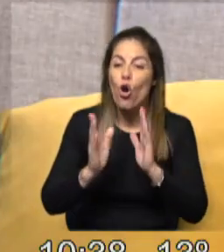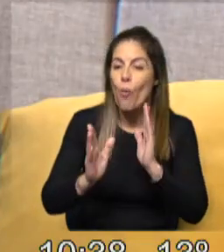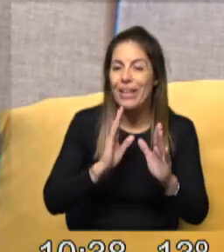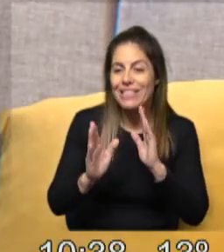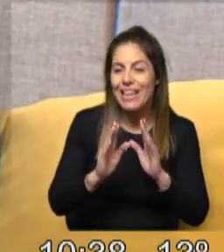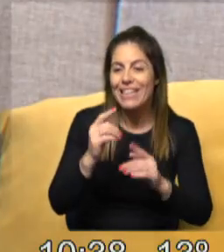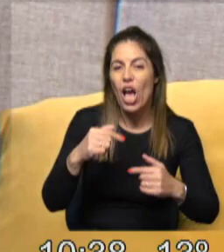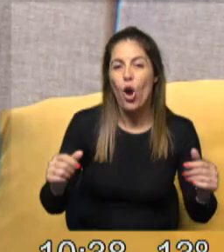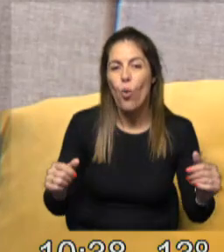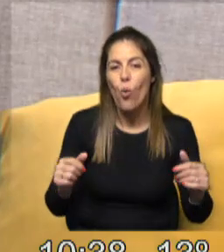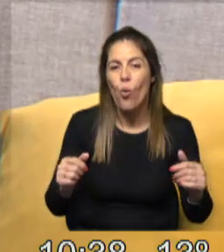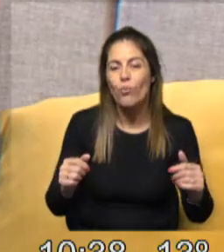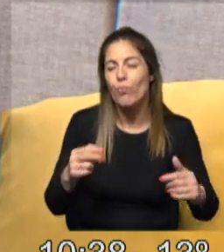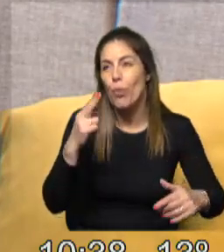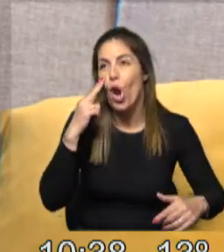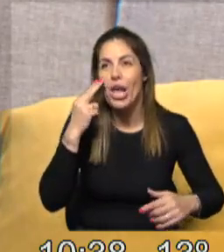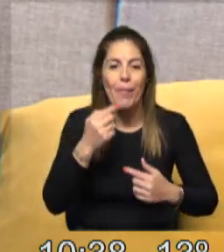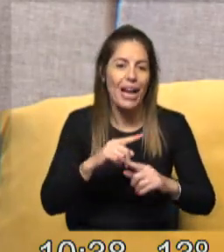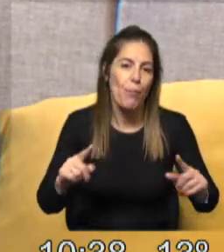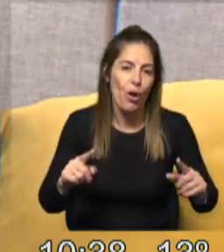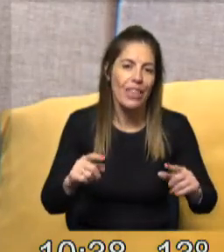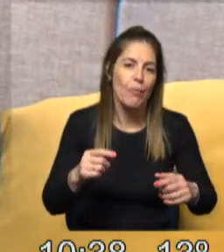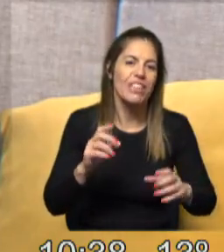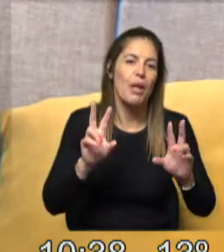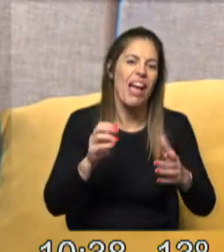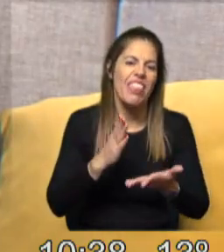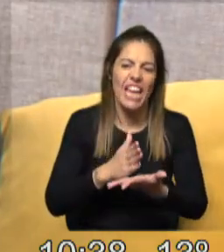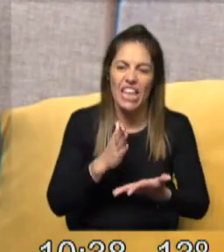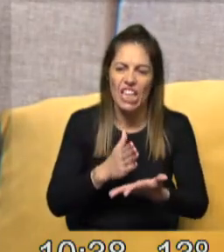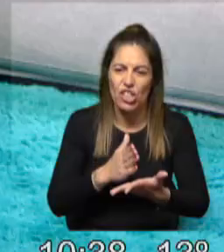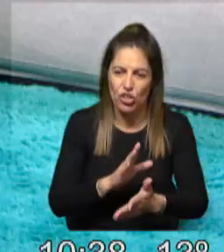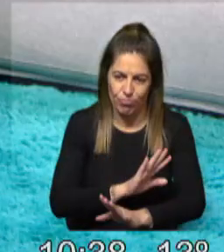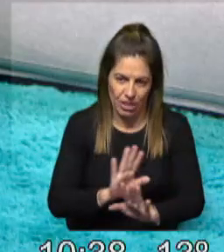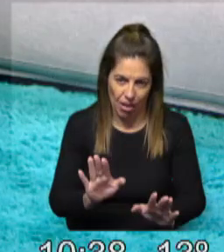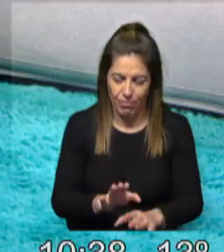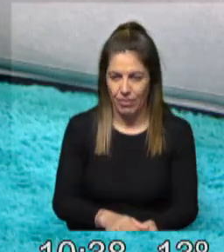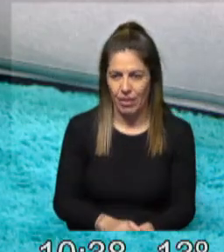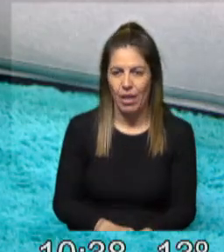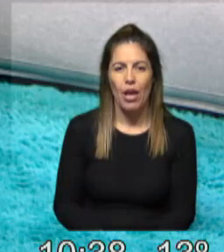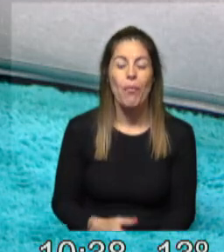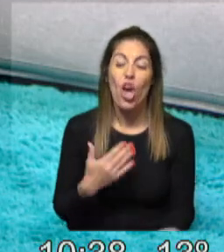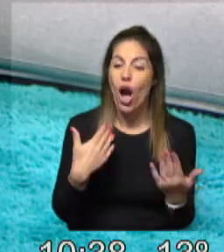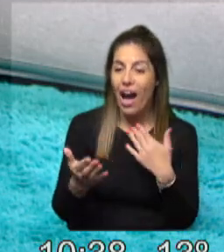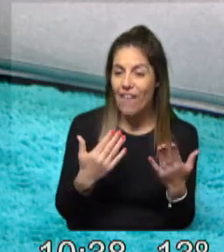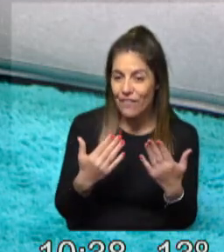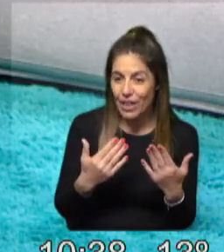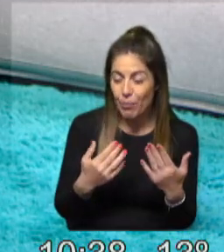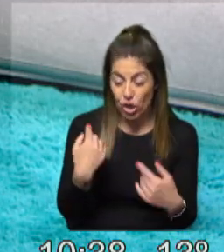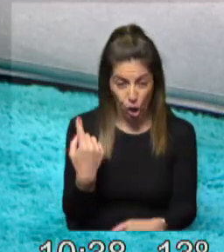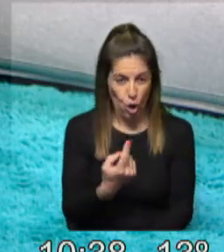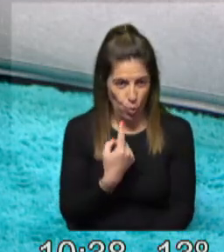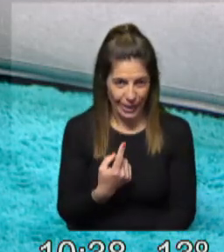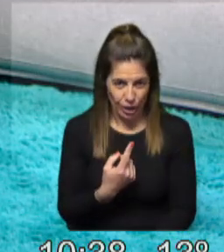comerciales y algún eventual litigio que pueda existir por un tema de derechos, etcétera, pero no te dan ninguna pelota. Bueno, hablemos de lo